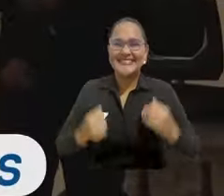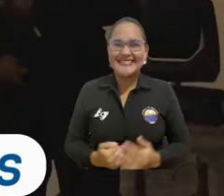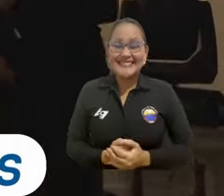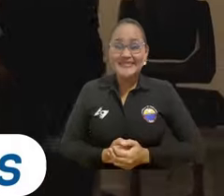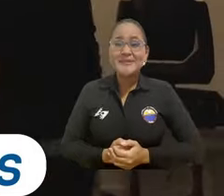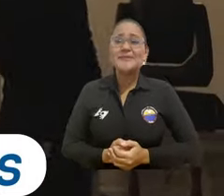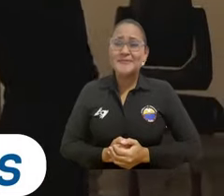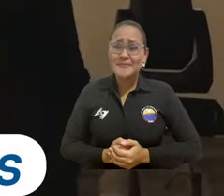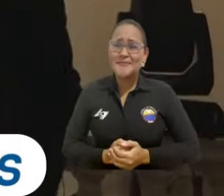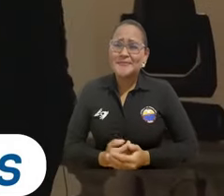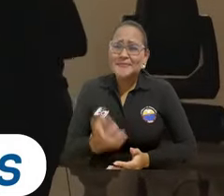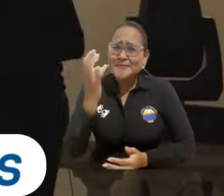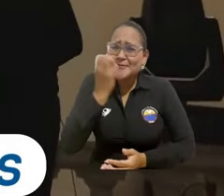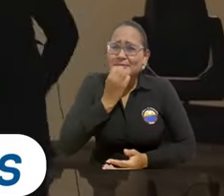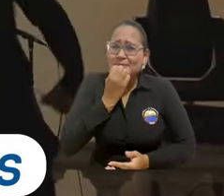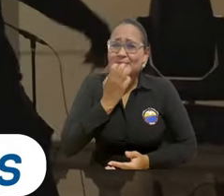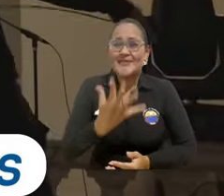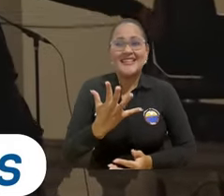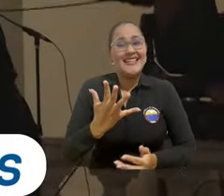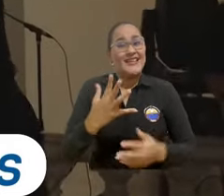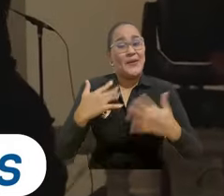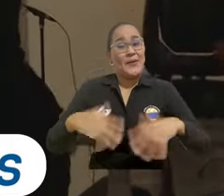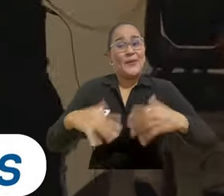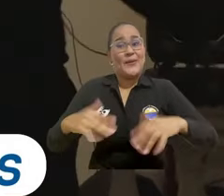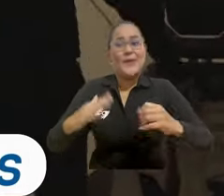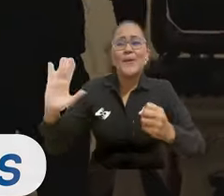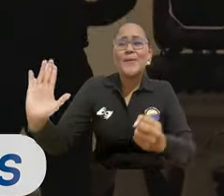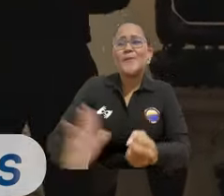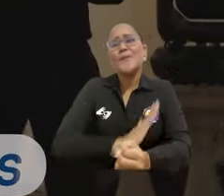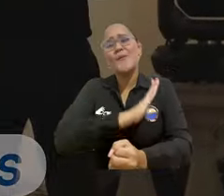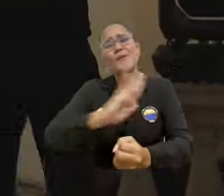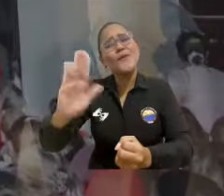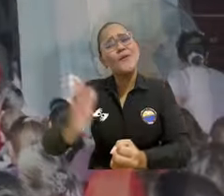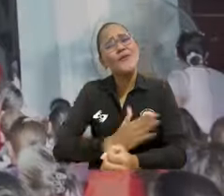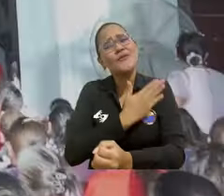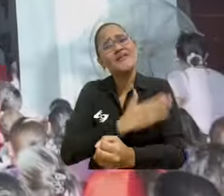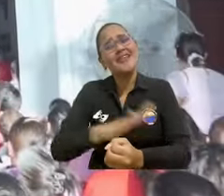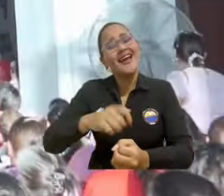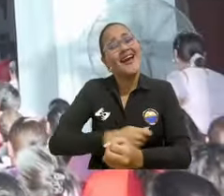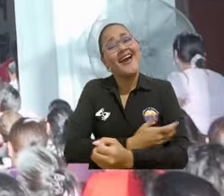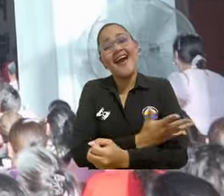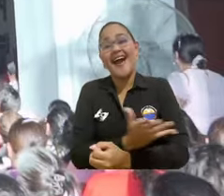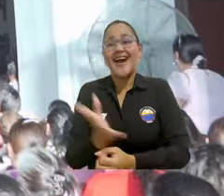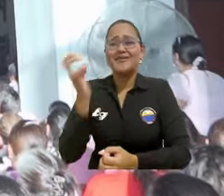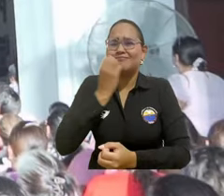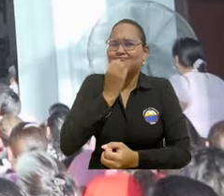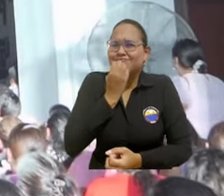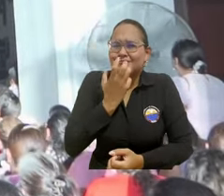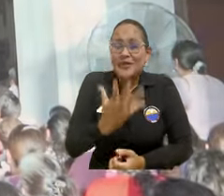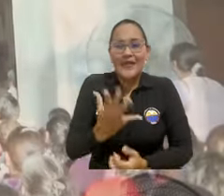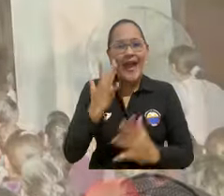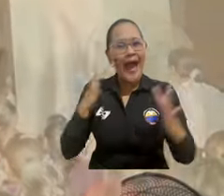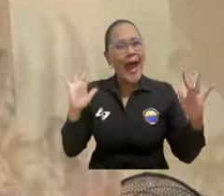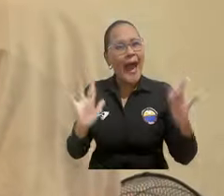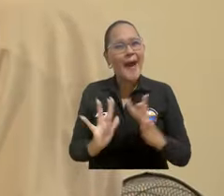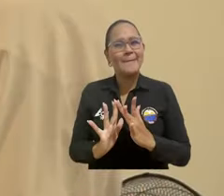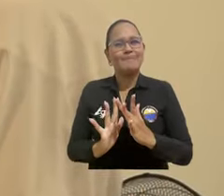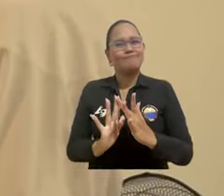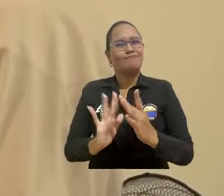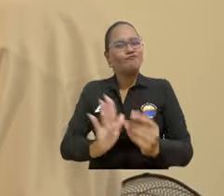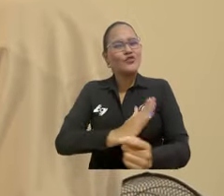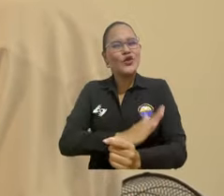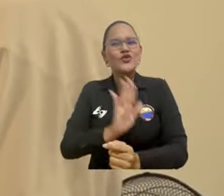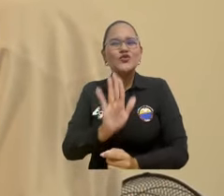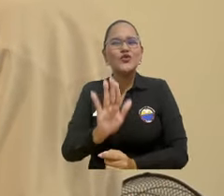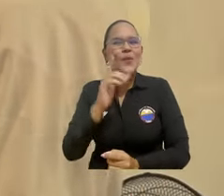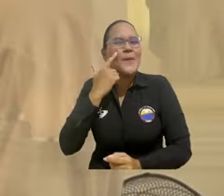Digamos una simbiosis muy bella de expresiones musicales que tienen mucho de parecido con la